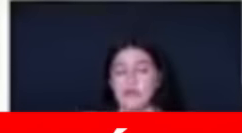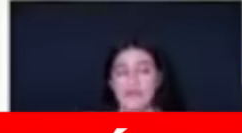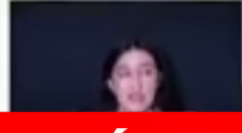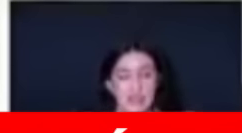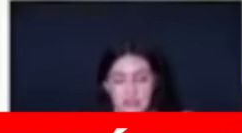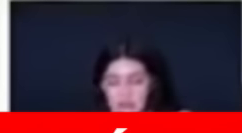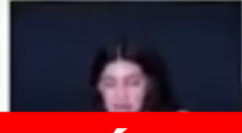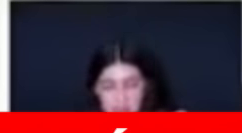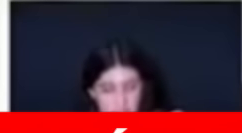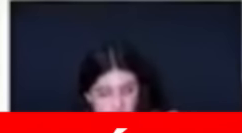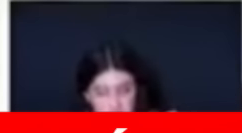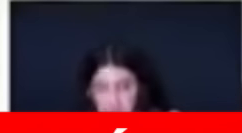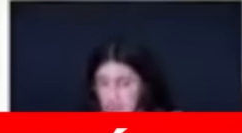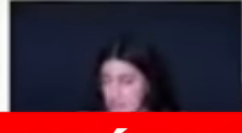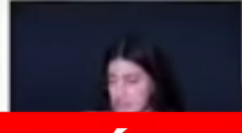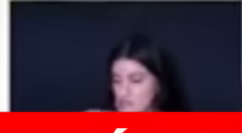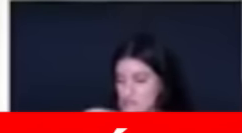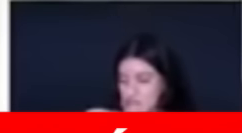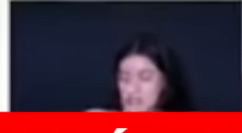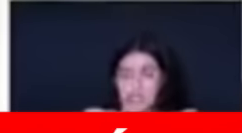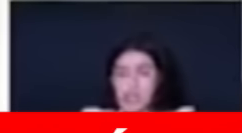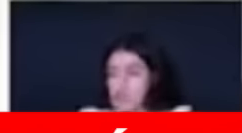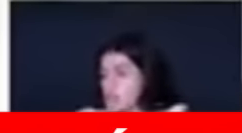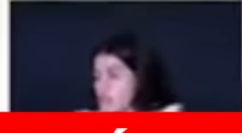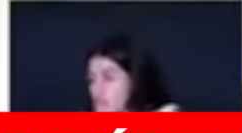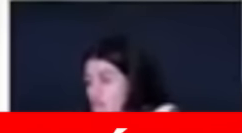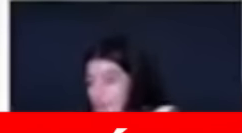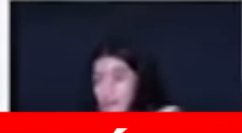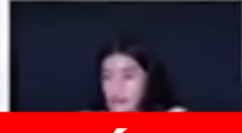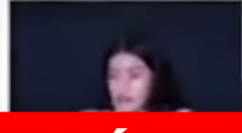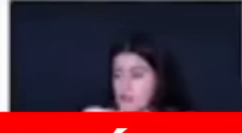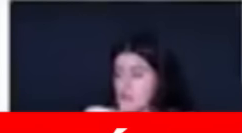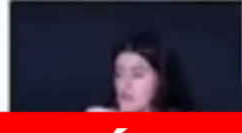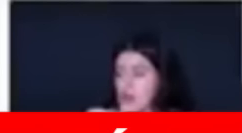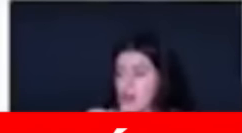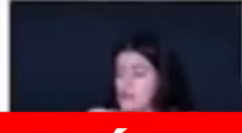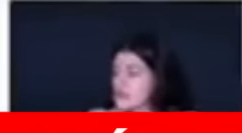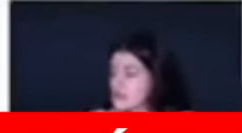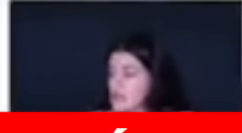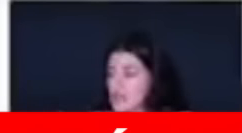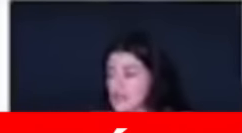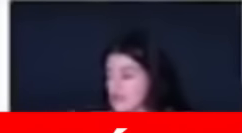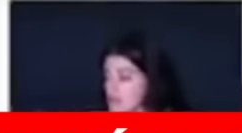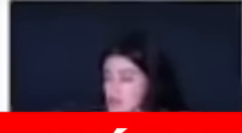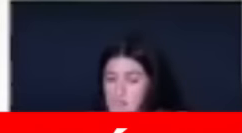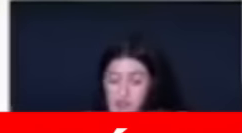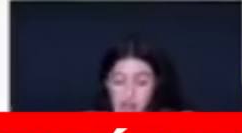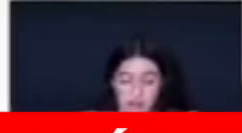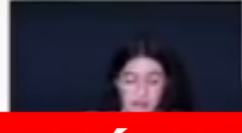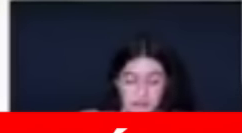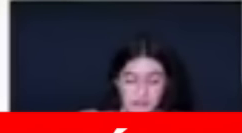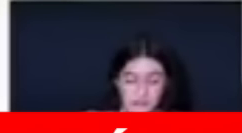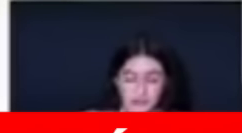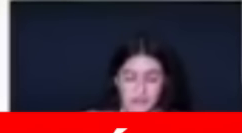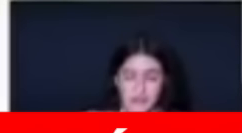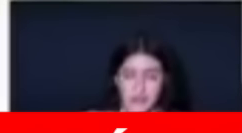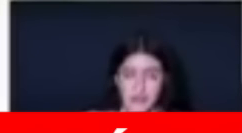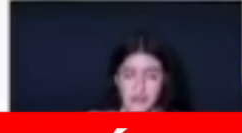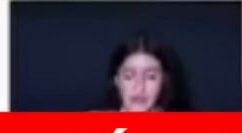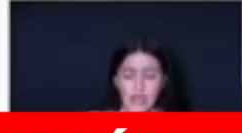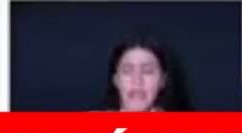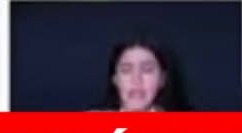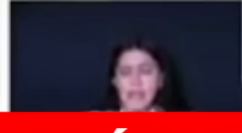tienen mantenimiento, que no hay infraestructura y la que hay es deficiente y que hay descarados actos